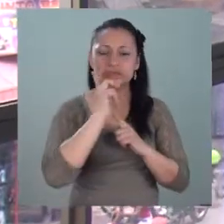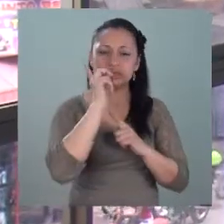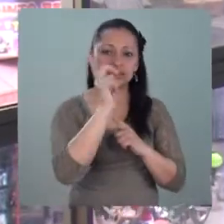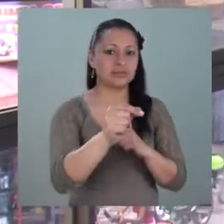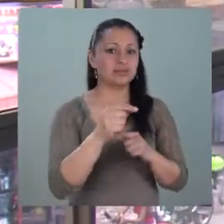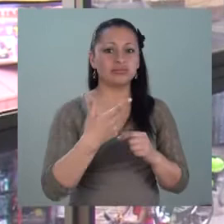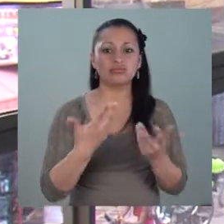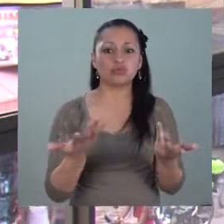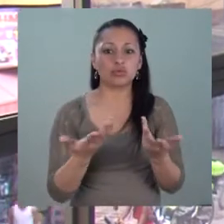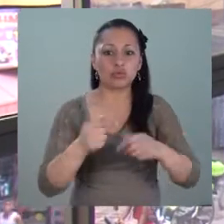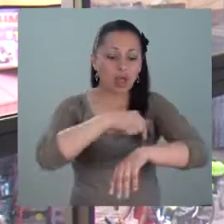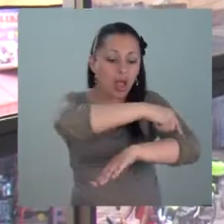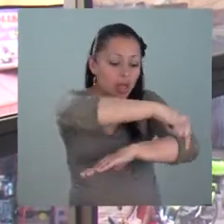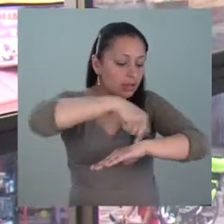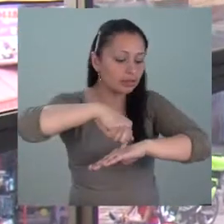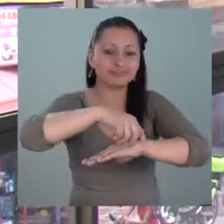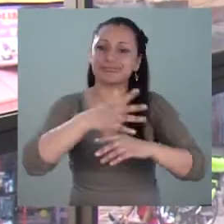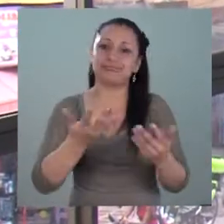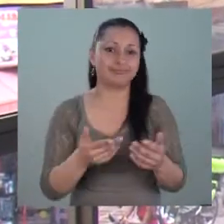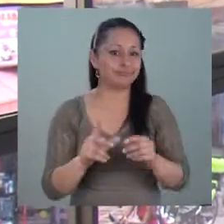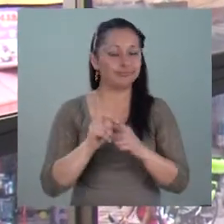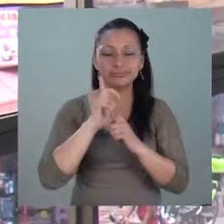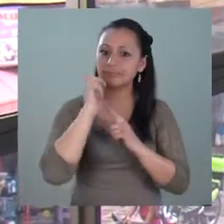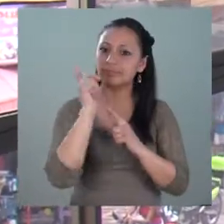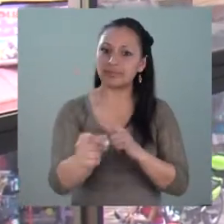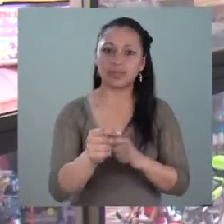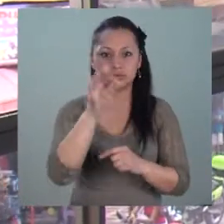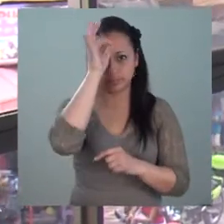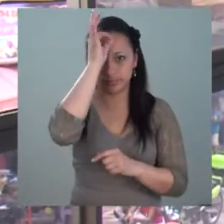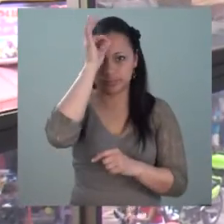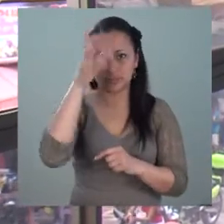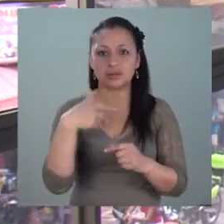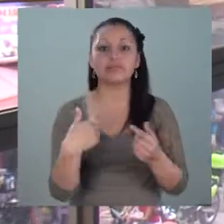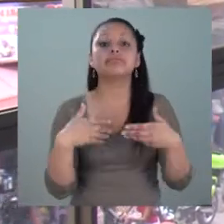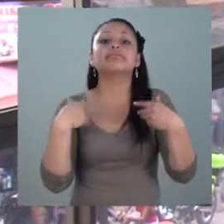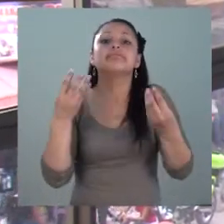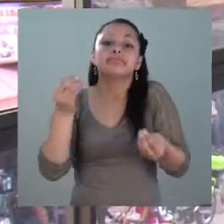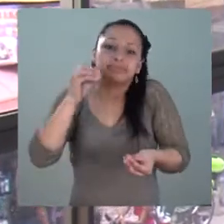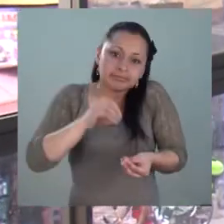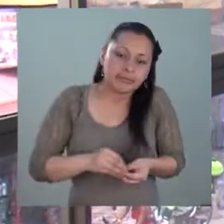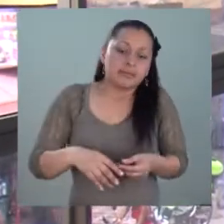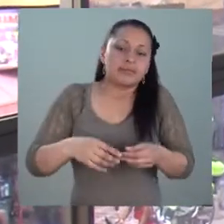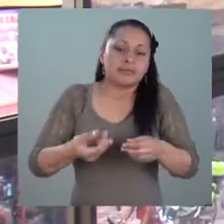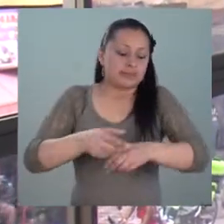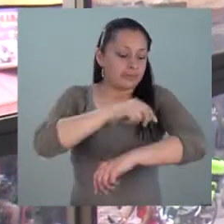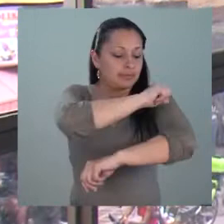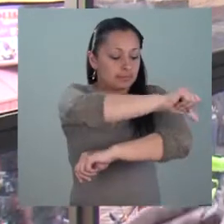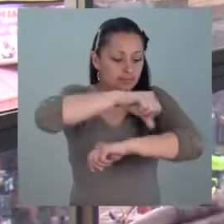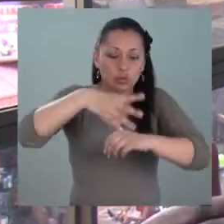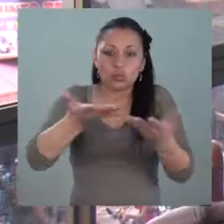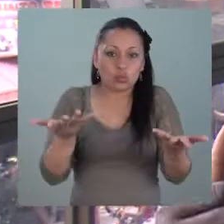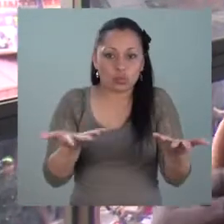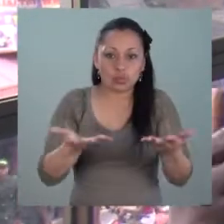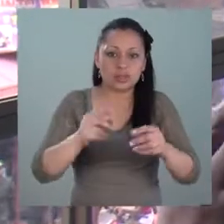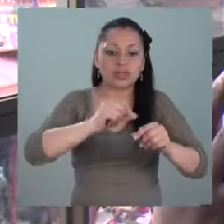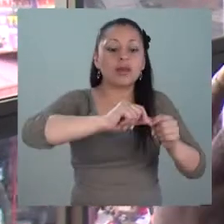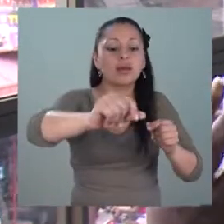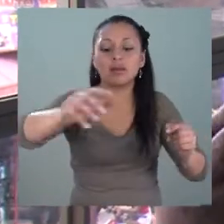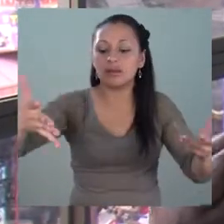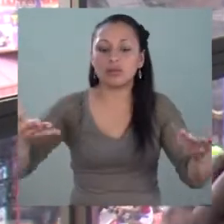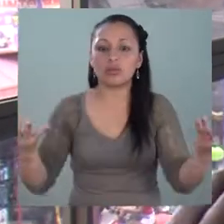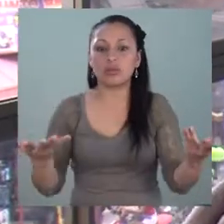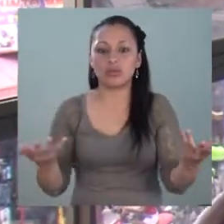sea, nosotros no estamos aquí a la vuelta de la esquina, el Hospital San Andrés no está a la vuelta de la esquina. Y además de no estar a la vuelta de la esquina, tenemos